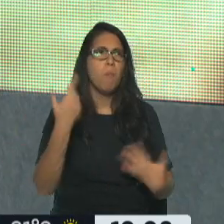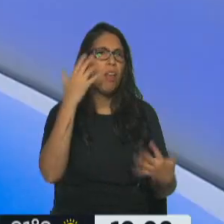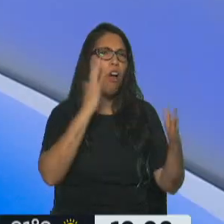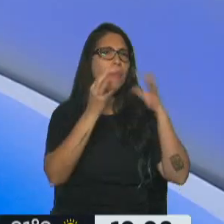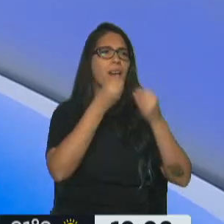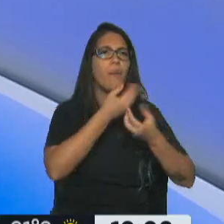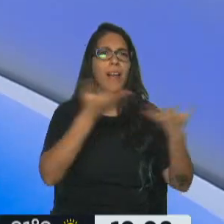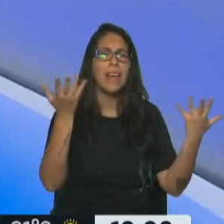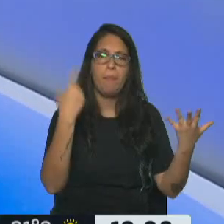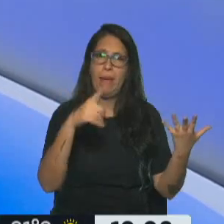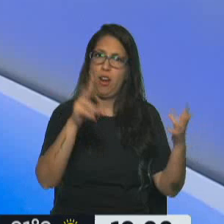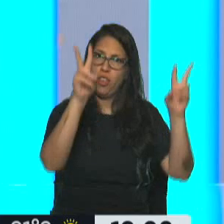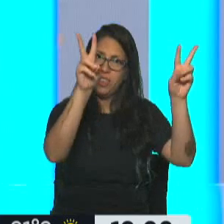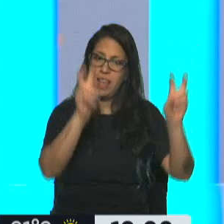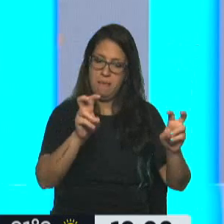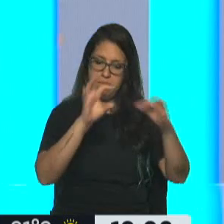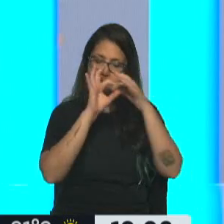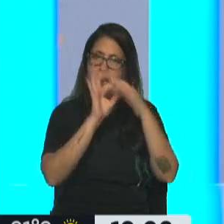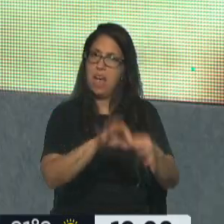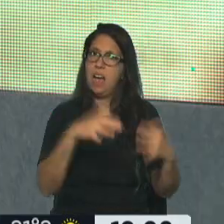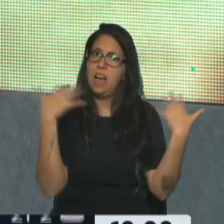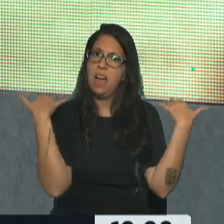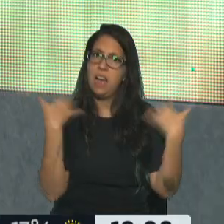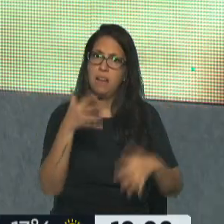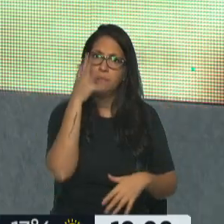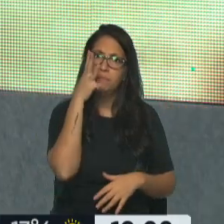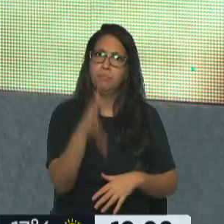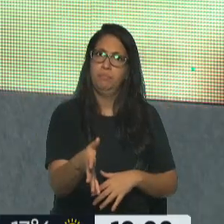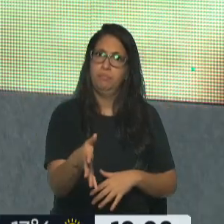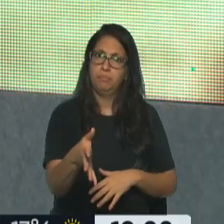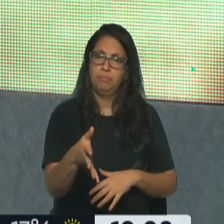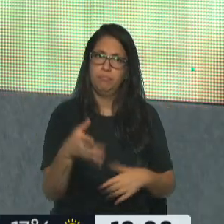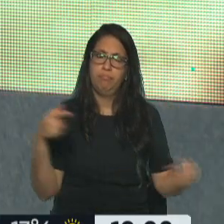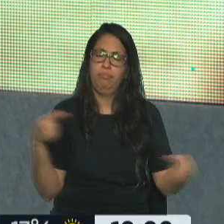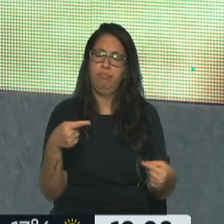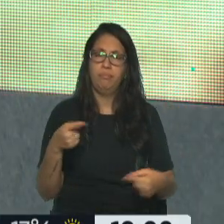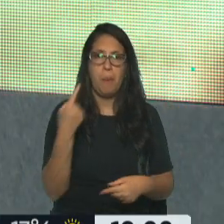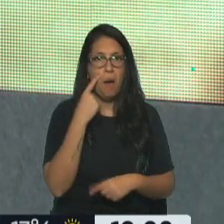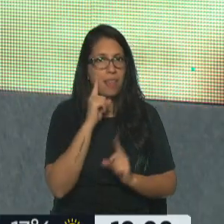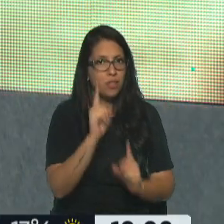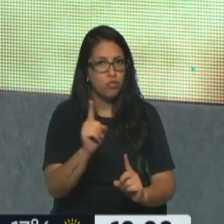cl a fuerza de este tipo de declaración y des ajustado en parte históricamente Bueno vamos a estar atentos Dale dale